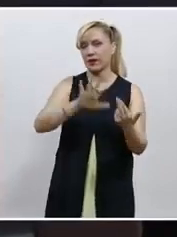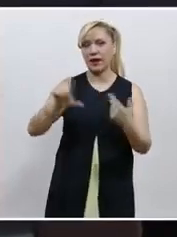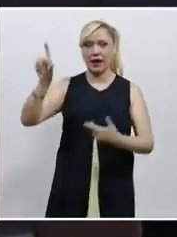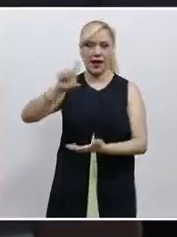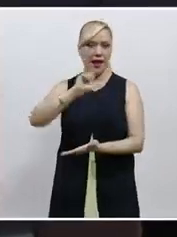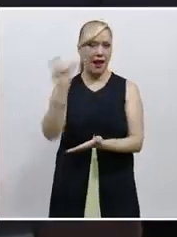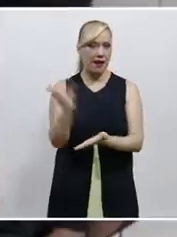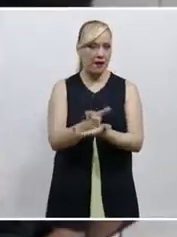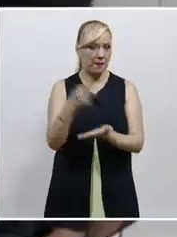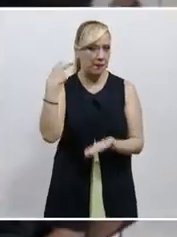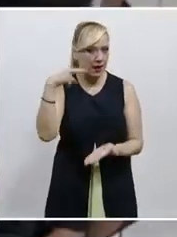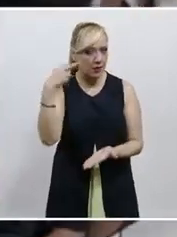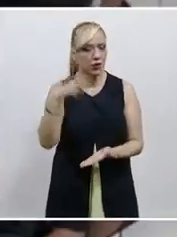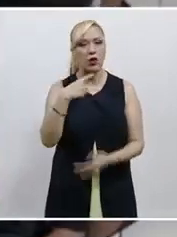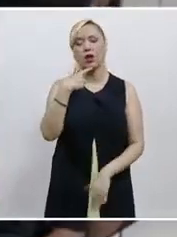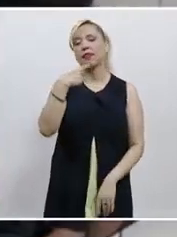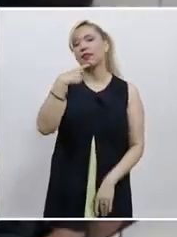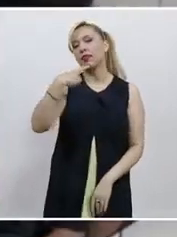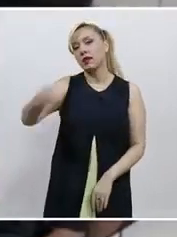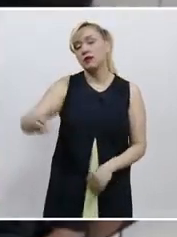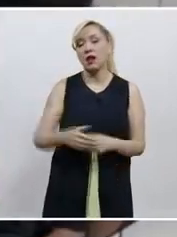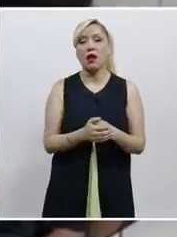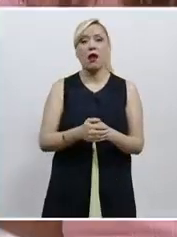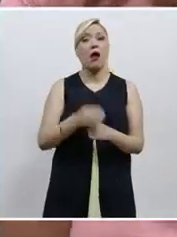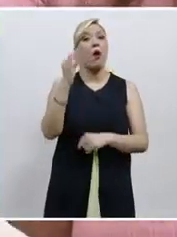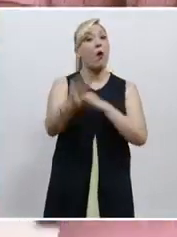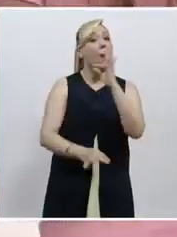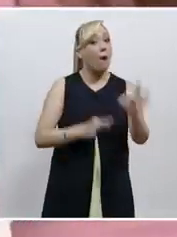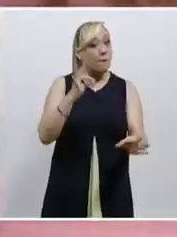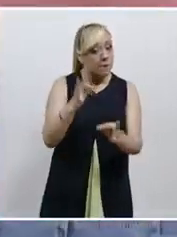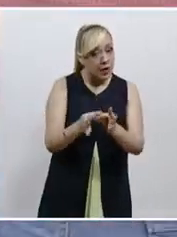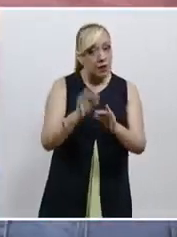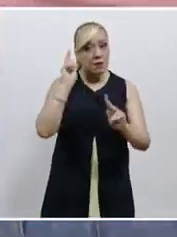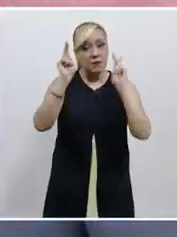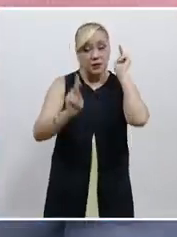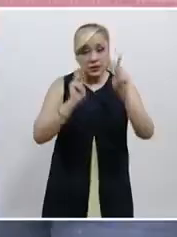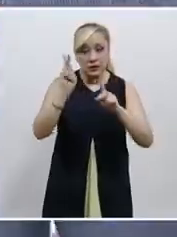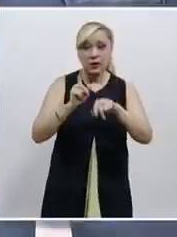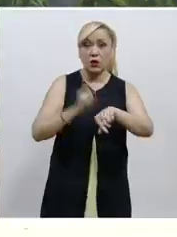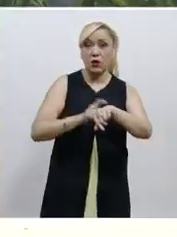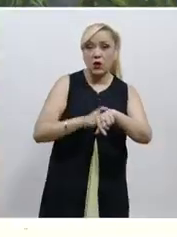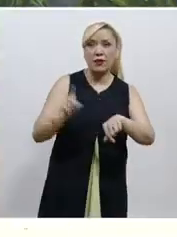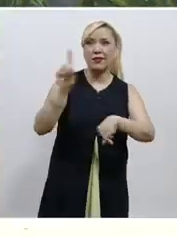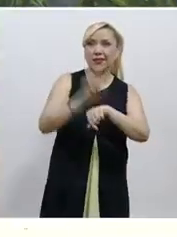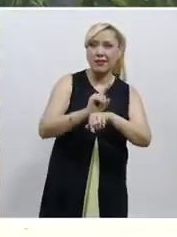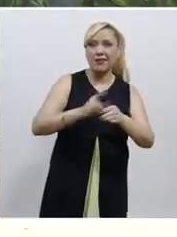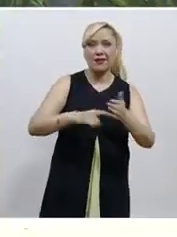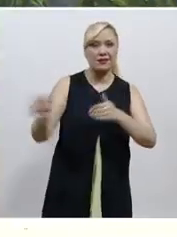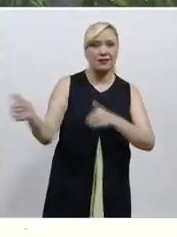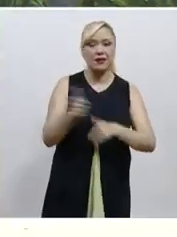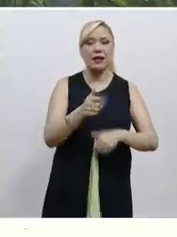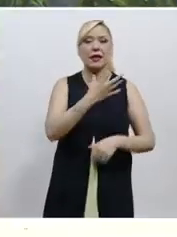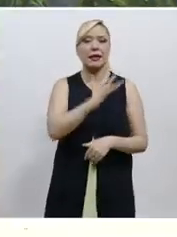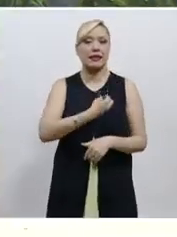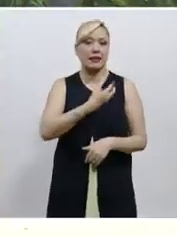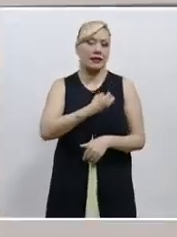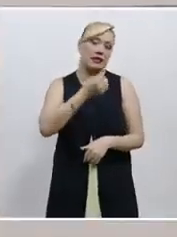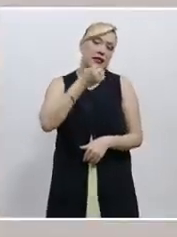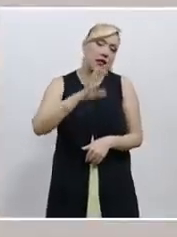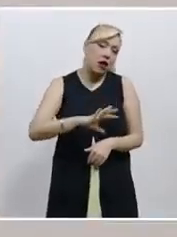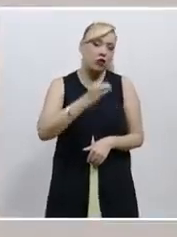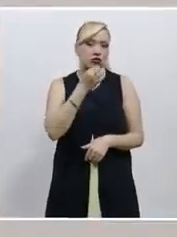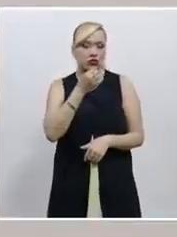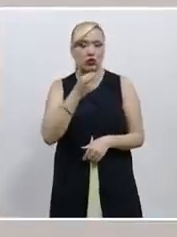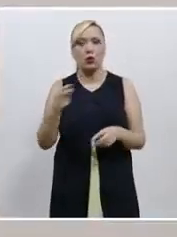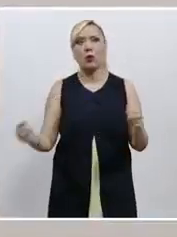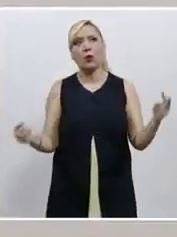Jalapa, Veracruz, determinó que para hacer cumplida el régimen de convivencia familiar entre el hijo o hija menor de edad con uno